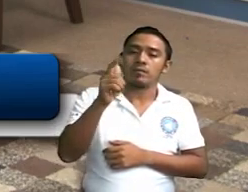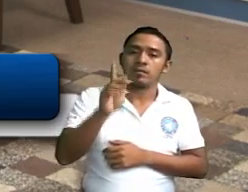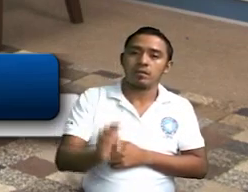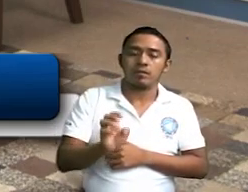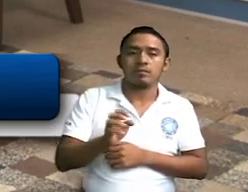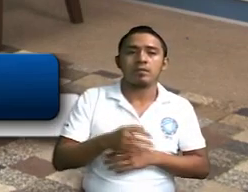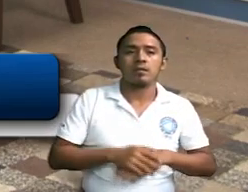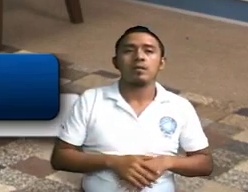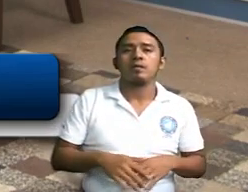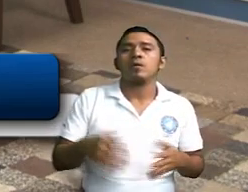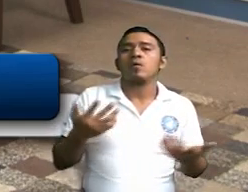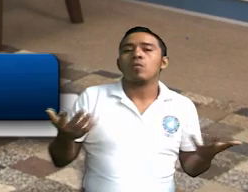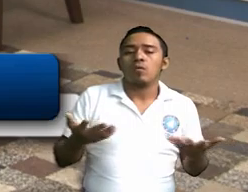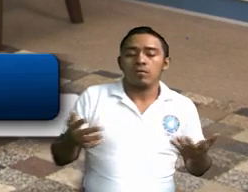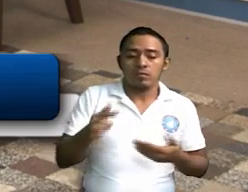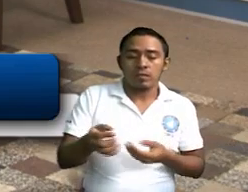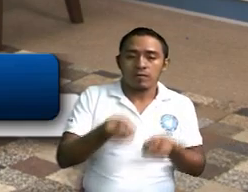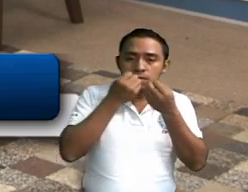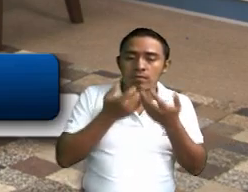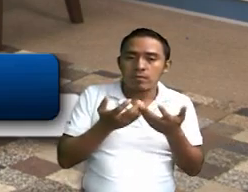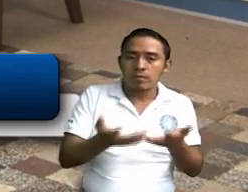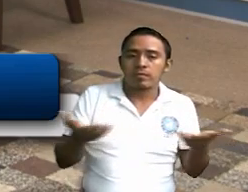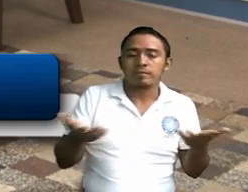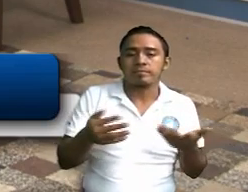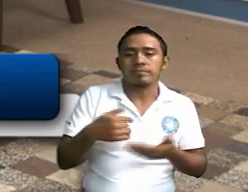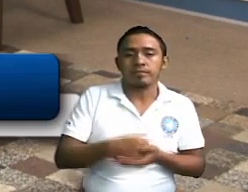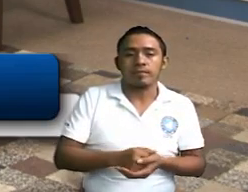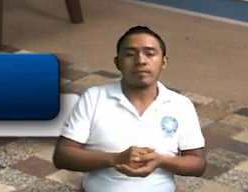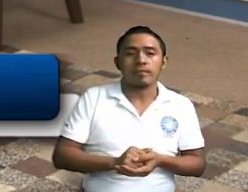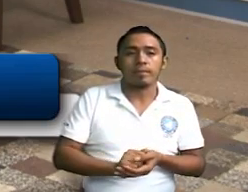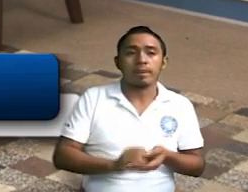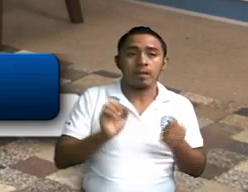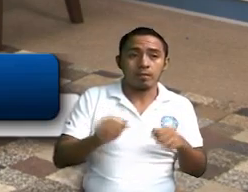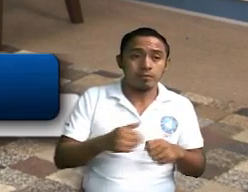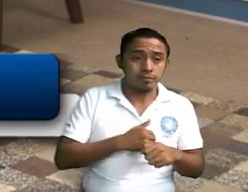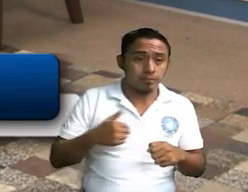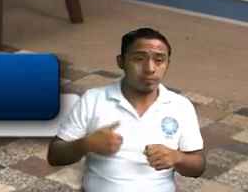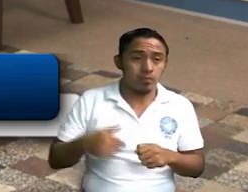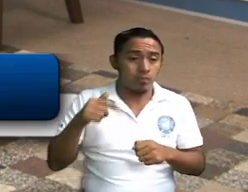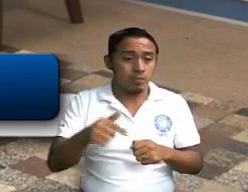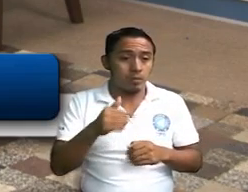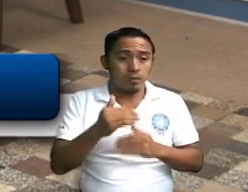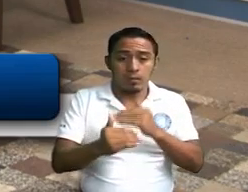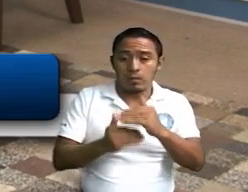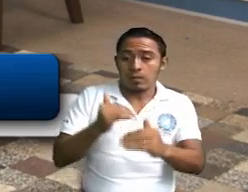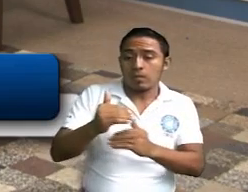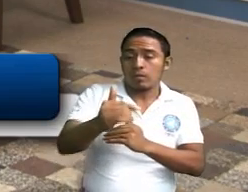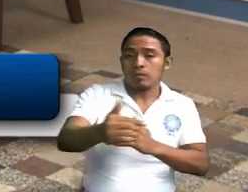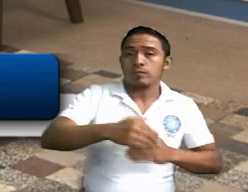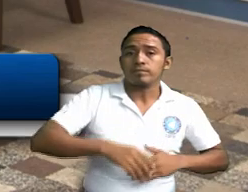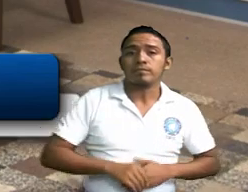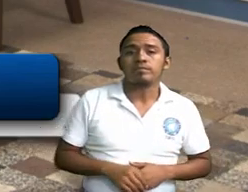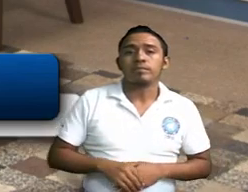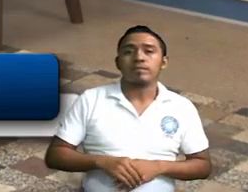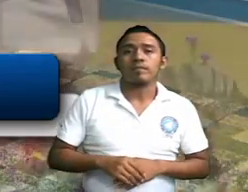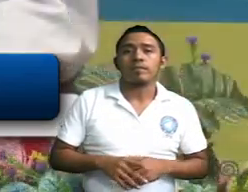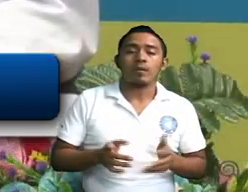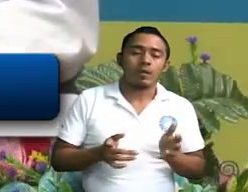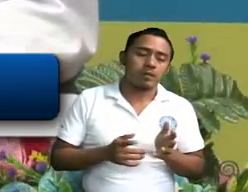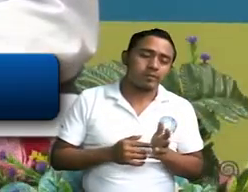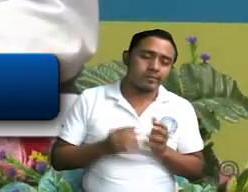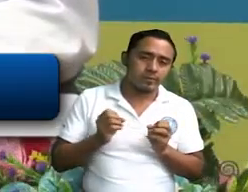las recomendaciones que usted le dan para que precisamente amortigüe este proceso? Cuando no es por, o